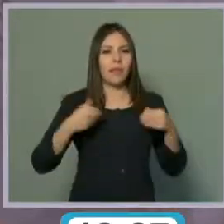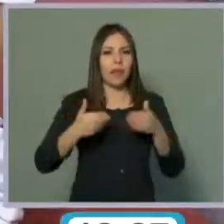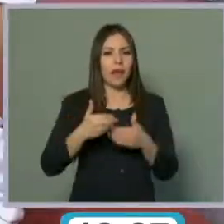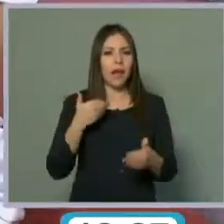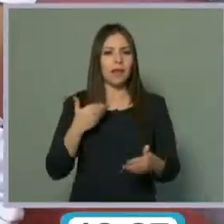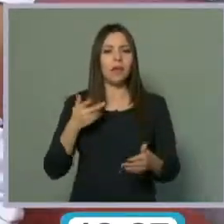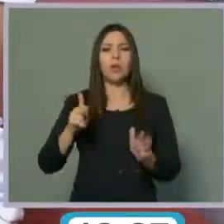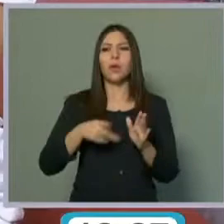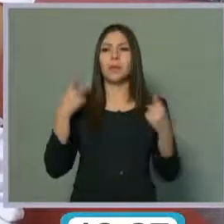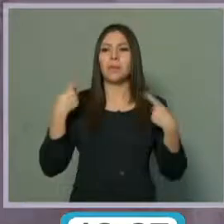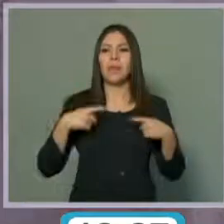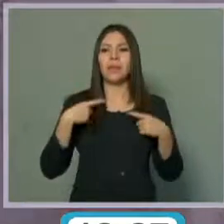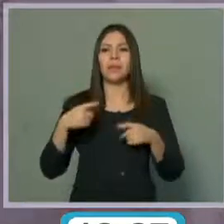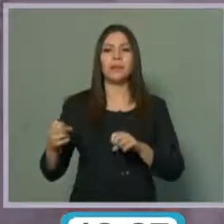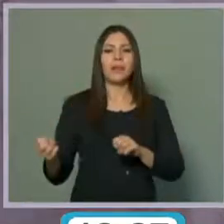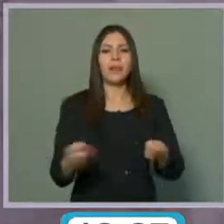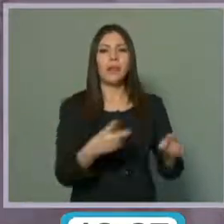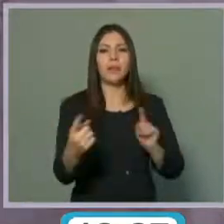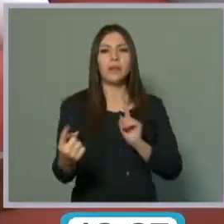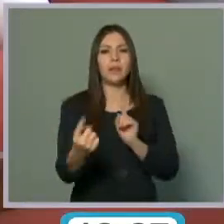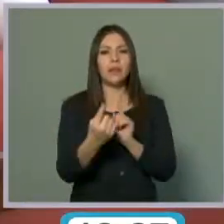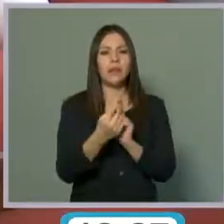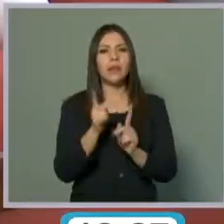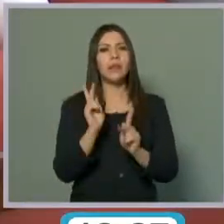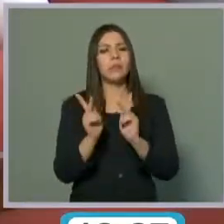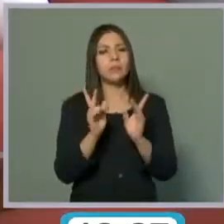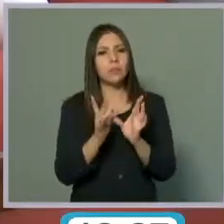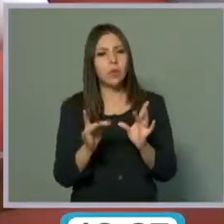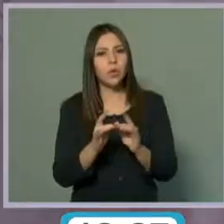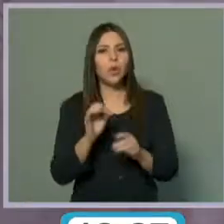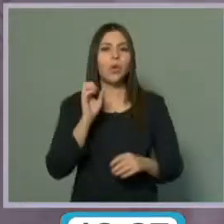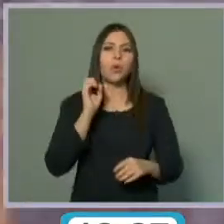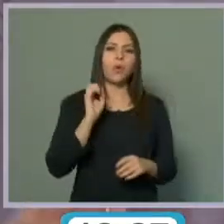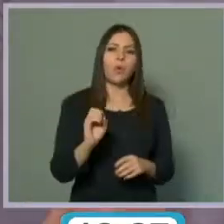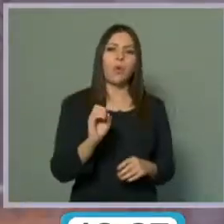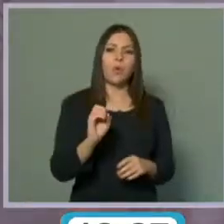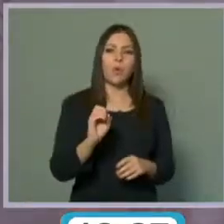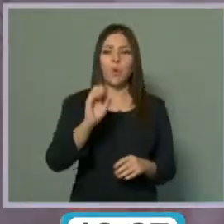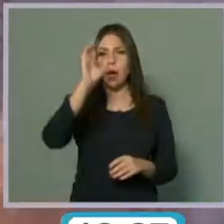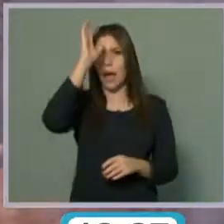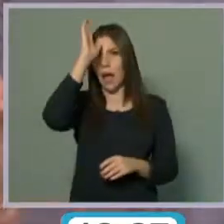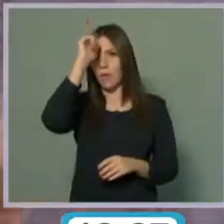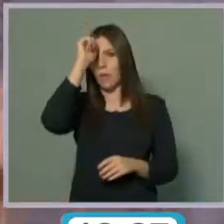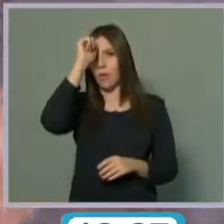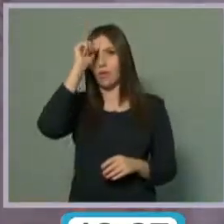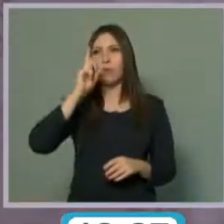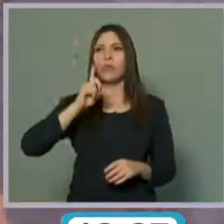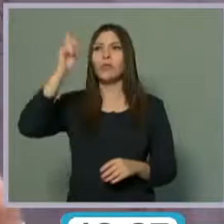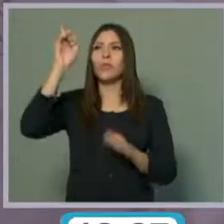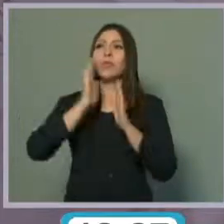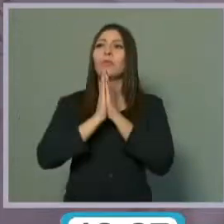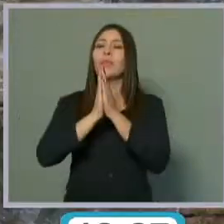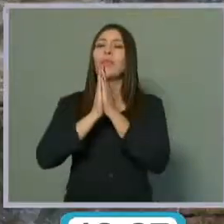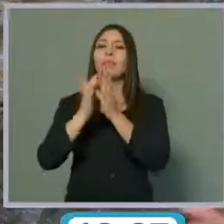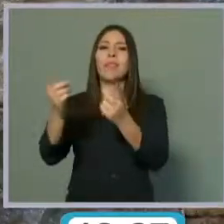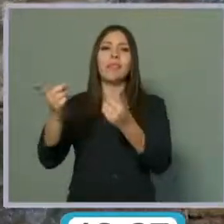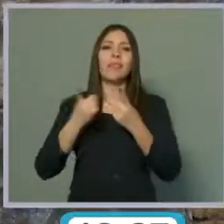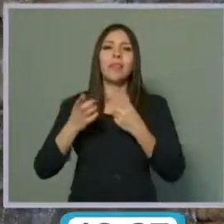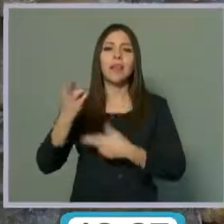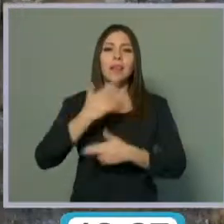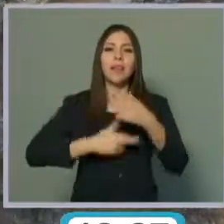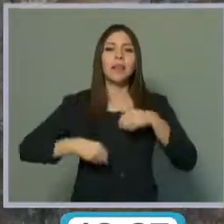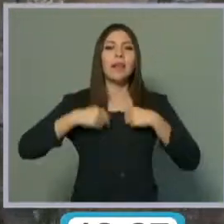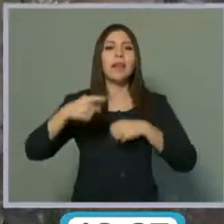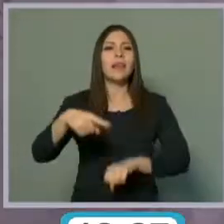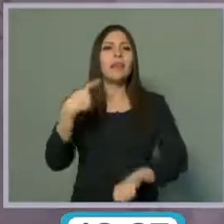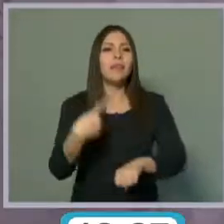hablar con la persona que te está abandonando o con, a lo mejor, hacer un pacto con Dios de regrésalo en vida porque está enfermo y es